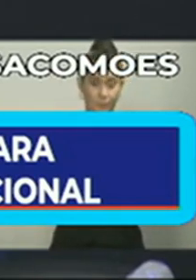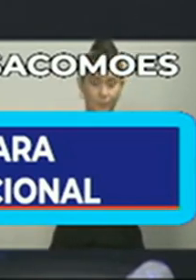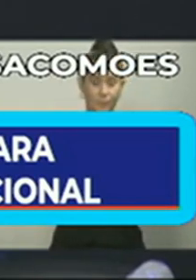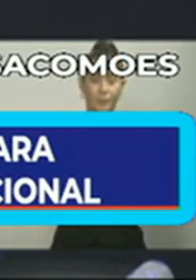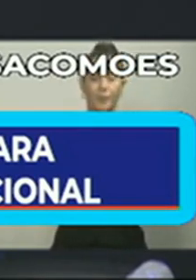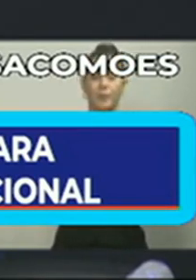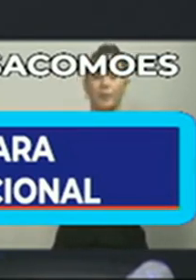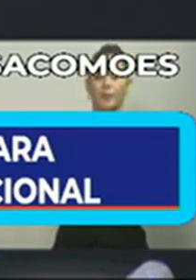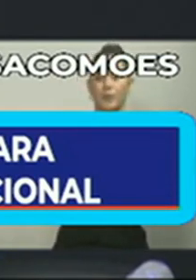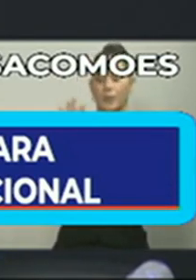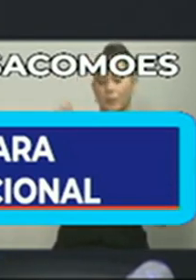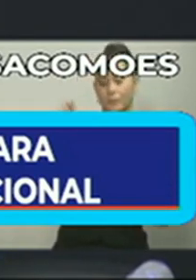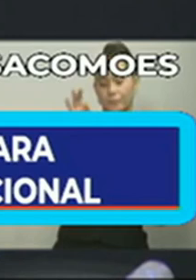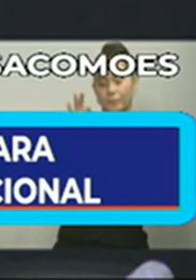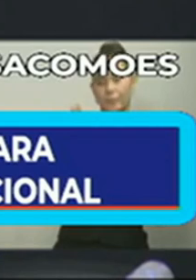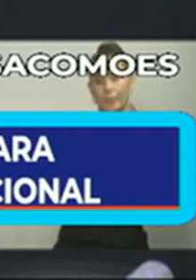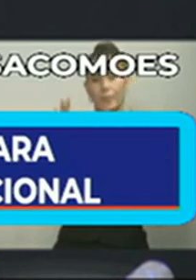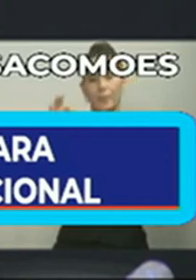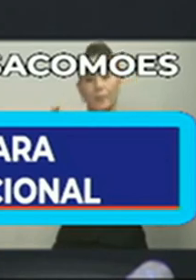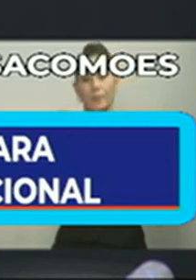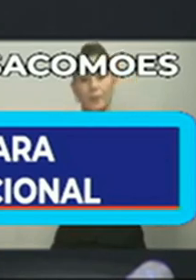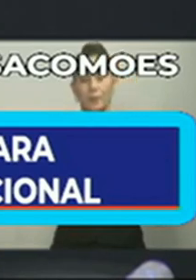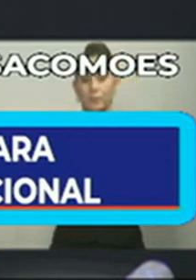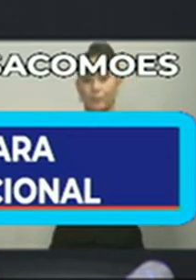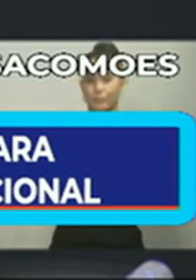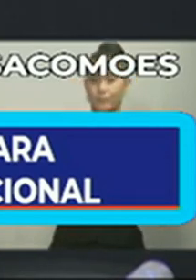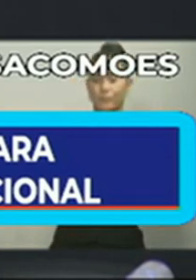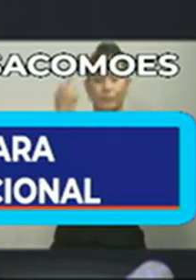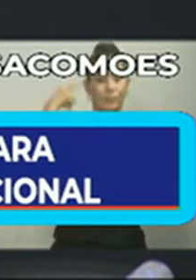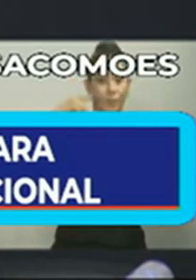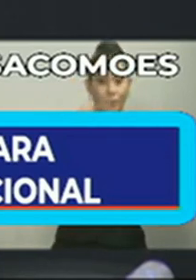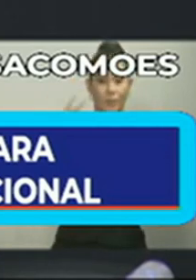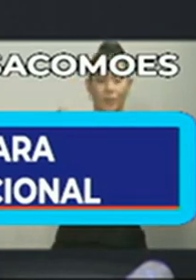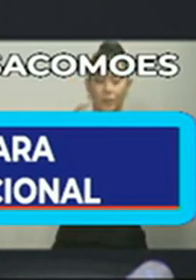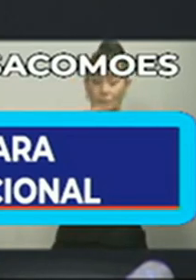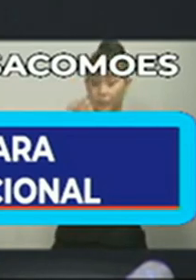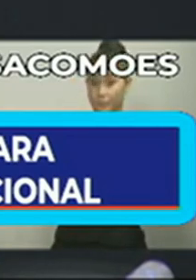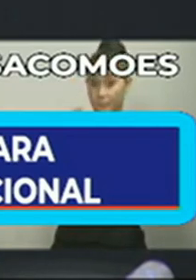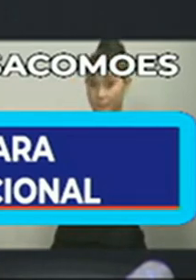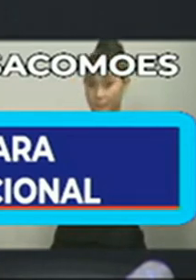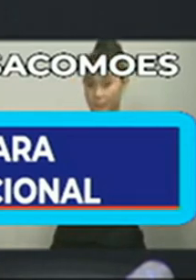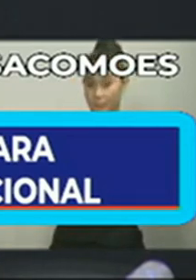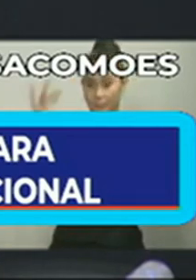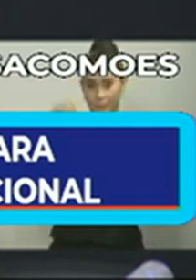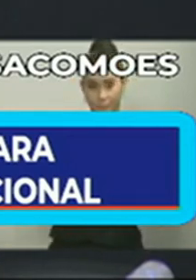identificar los retos, recursos y estrategia para la labor.